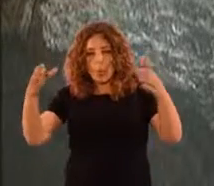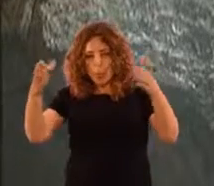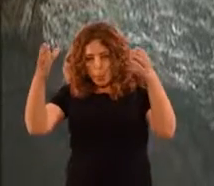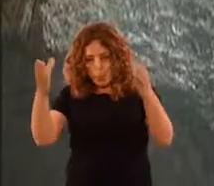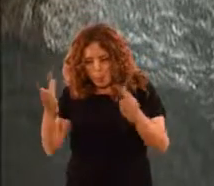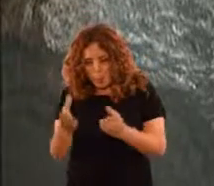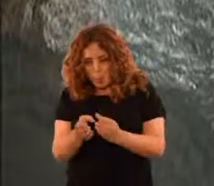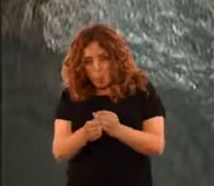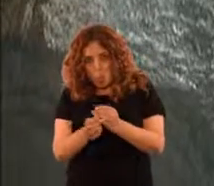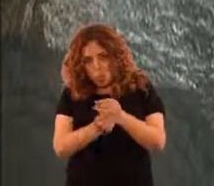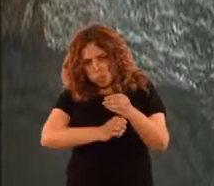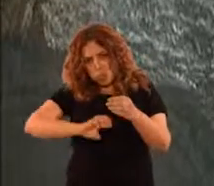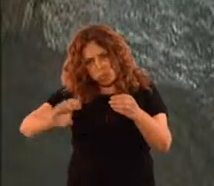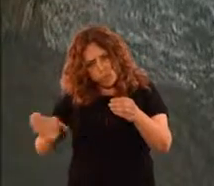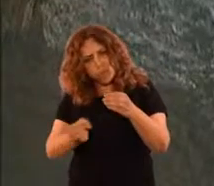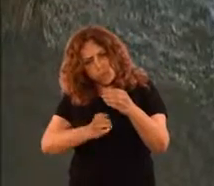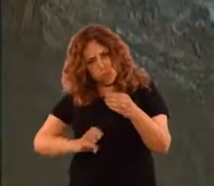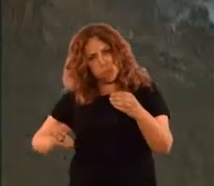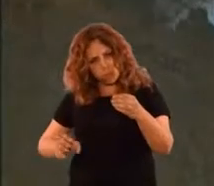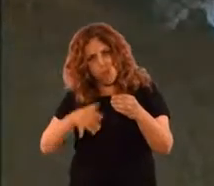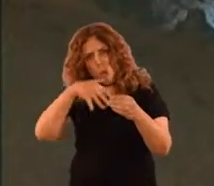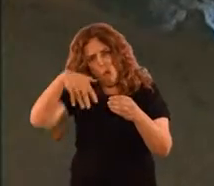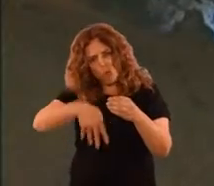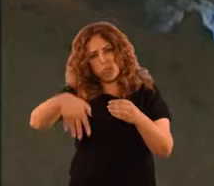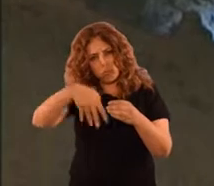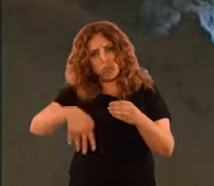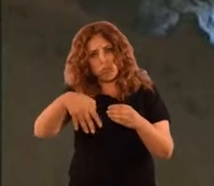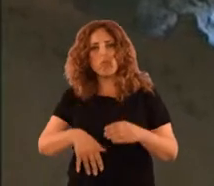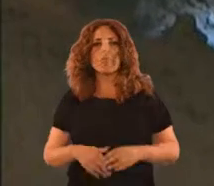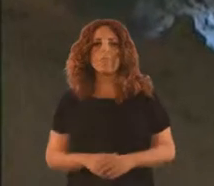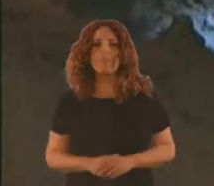Los sumideros recogen y canalizan la lluvia hacia el interior.